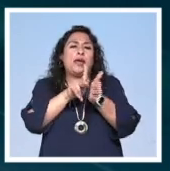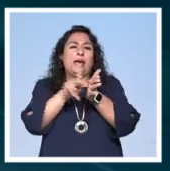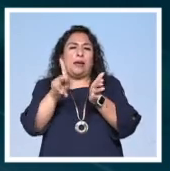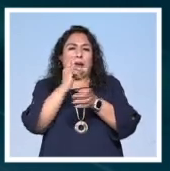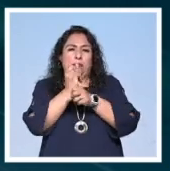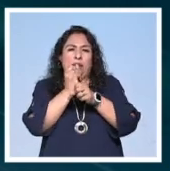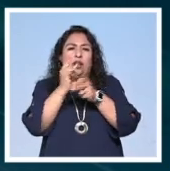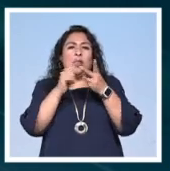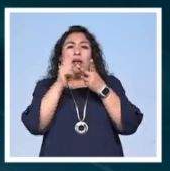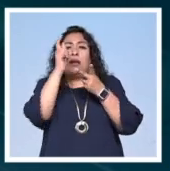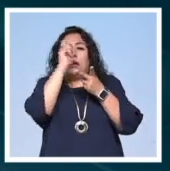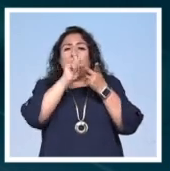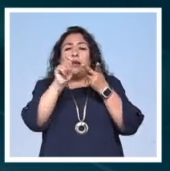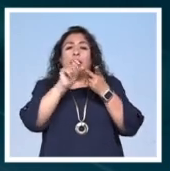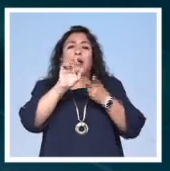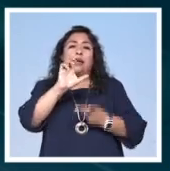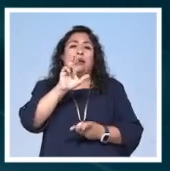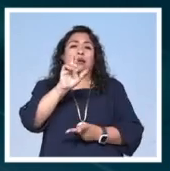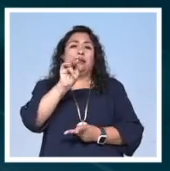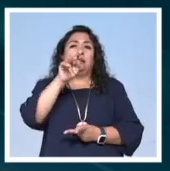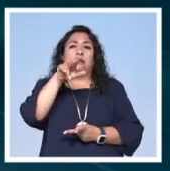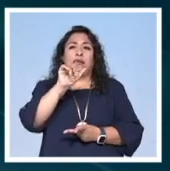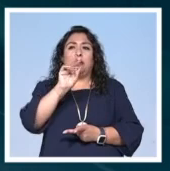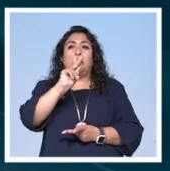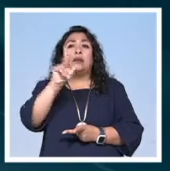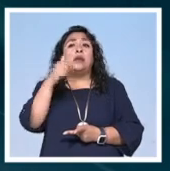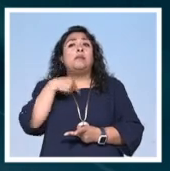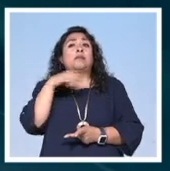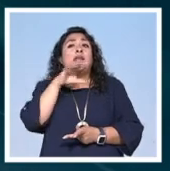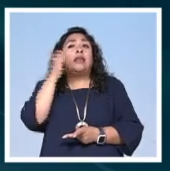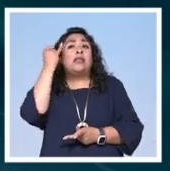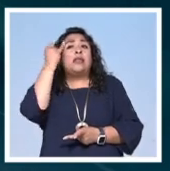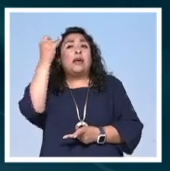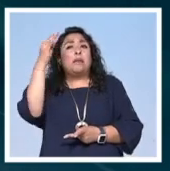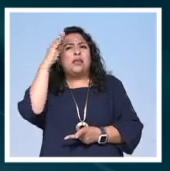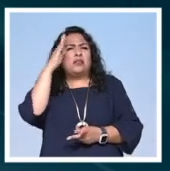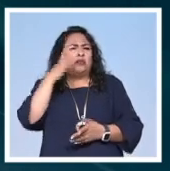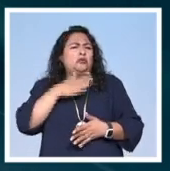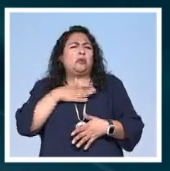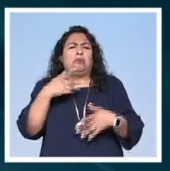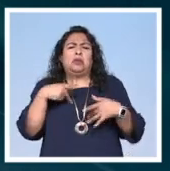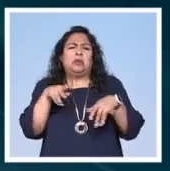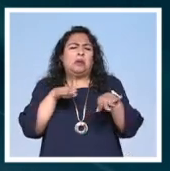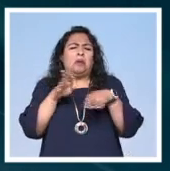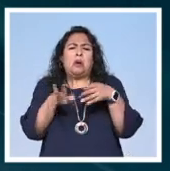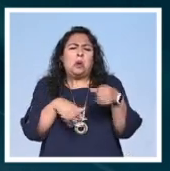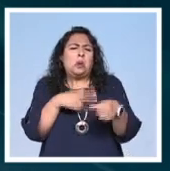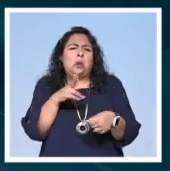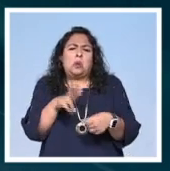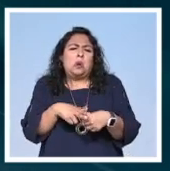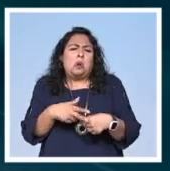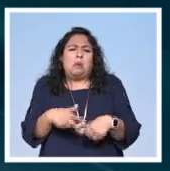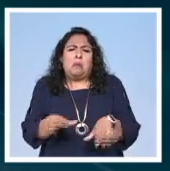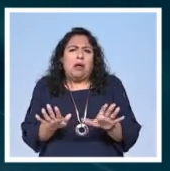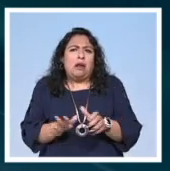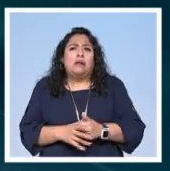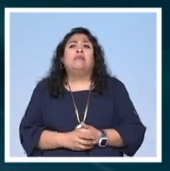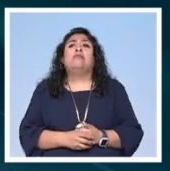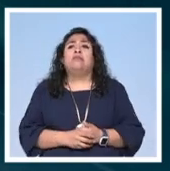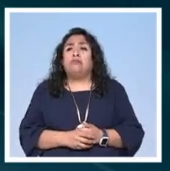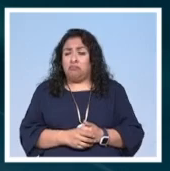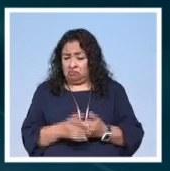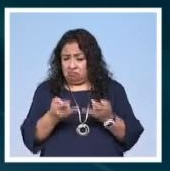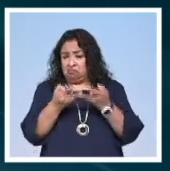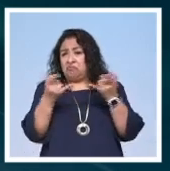Cristina Pacheco me encanta la idea de pensar que soy un trabajador común y corriente que